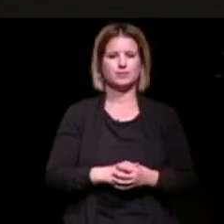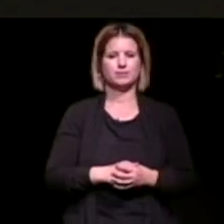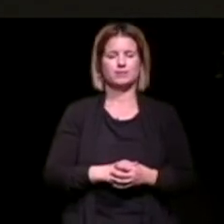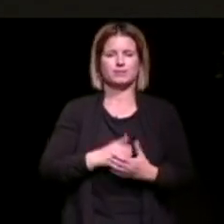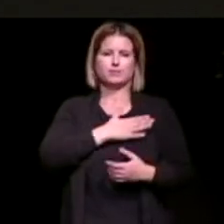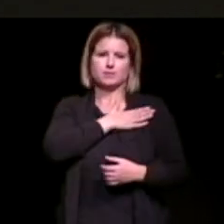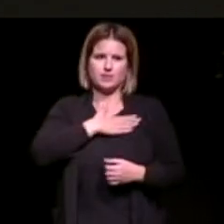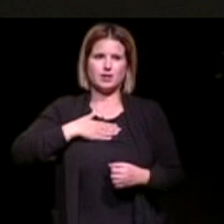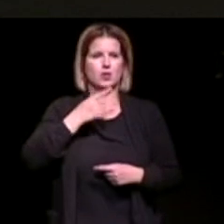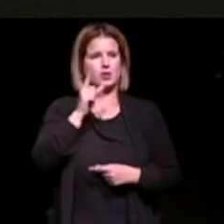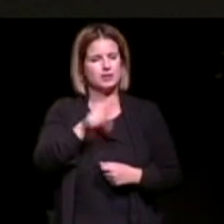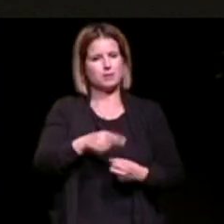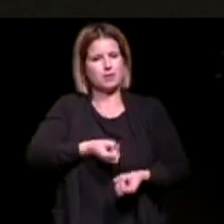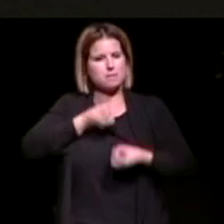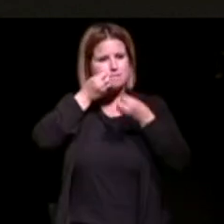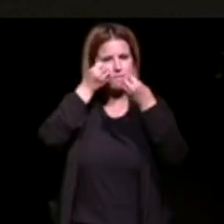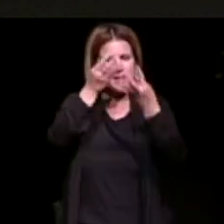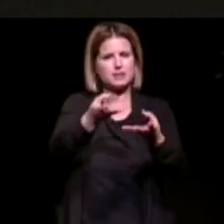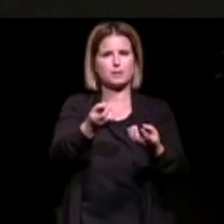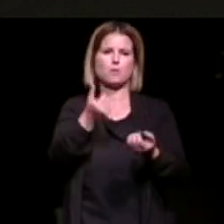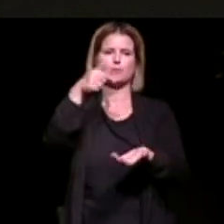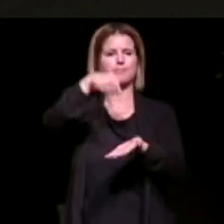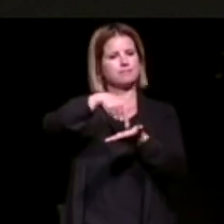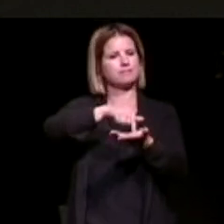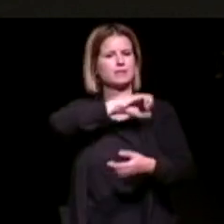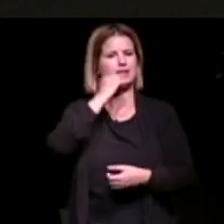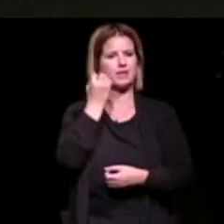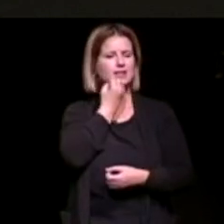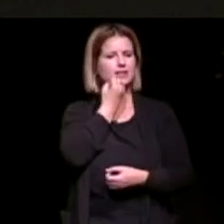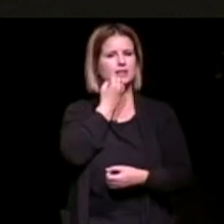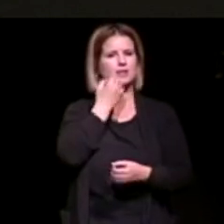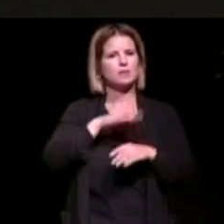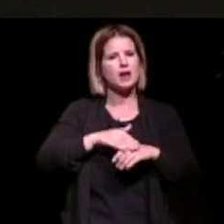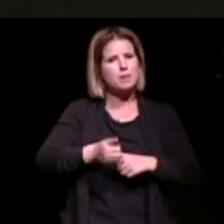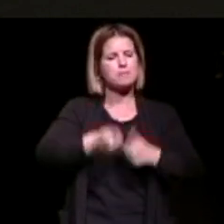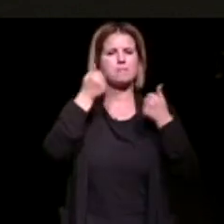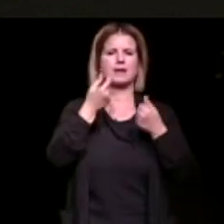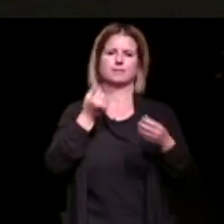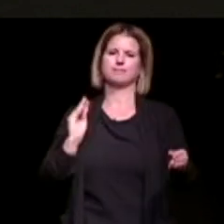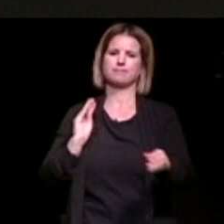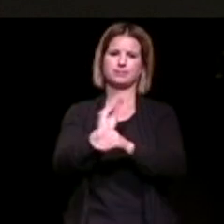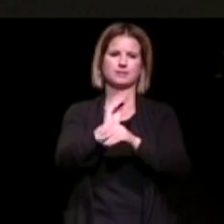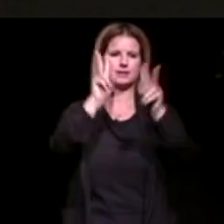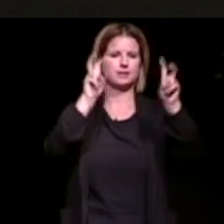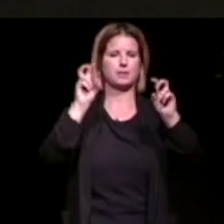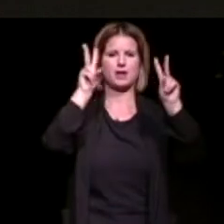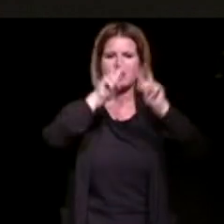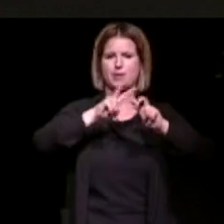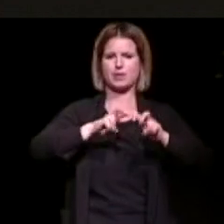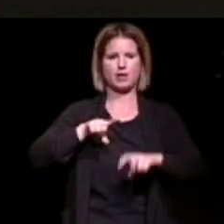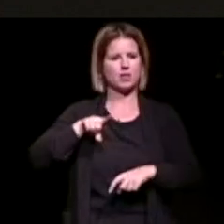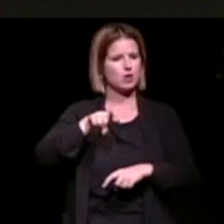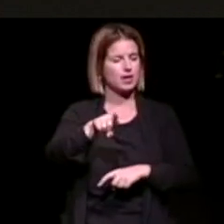quiero acabar con un mensaje reivindicativo para que haya una mayor financiación para la investigación en cáncer